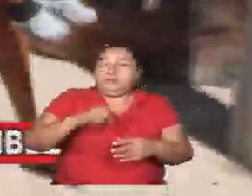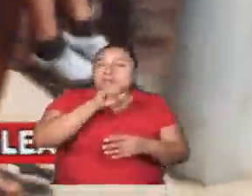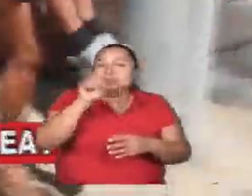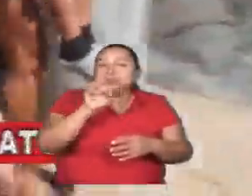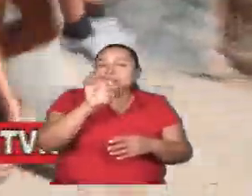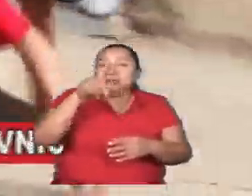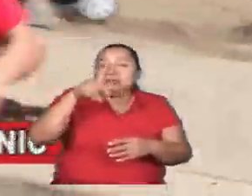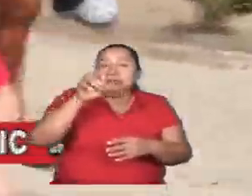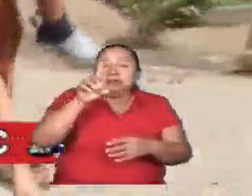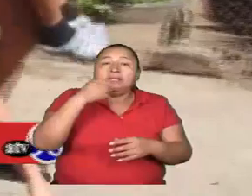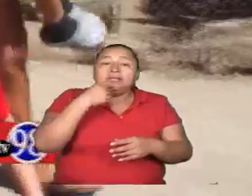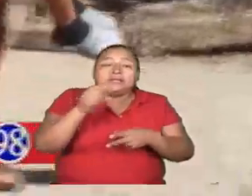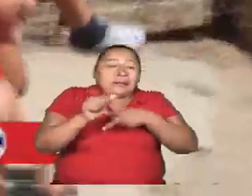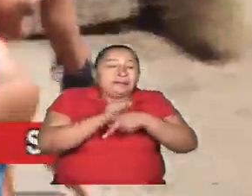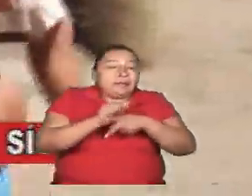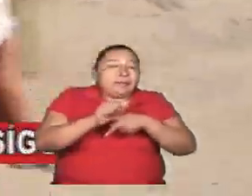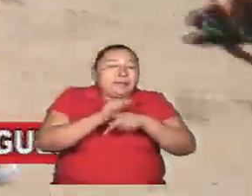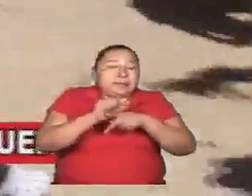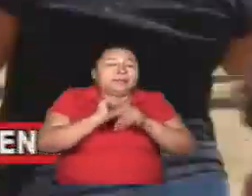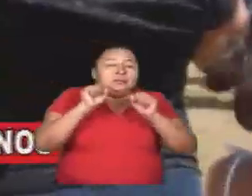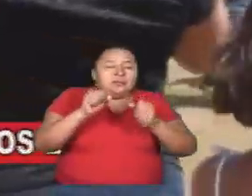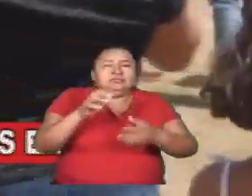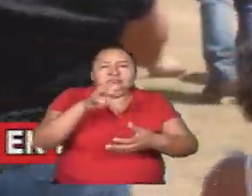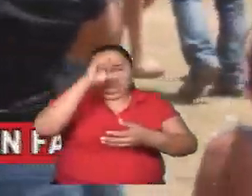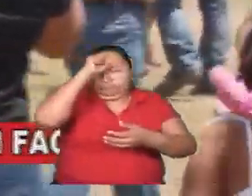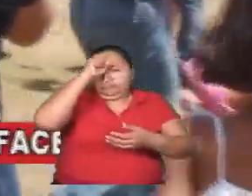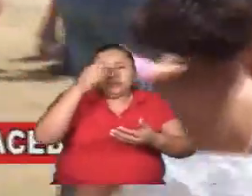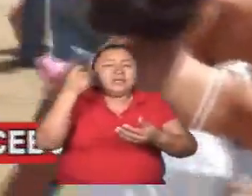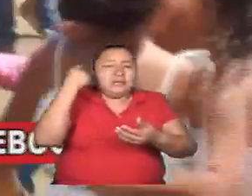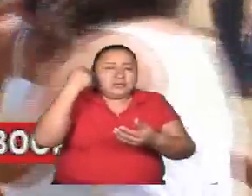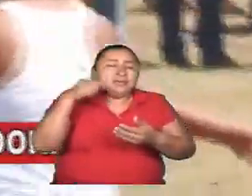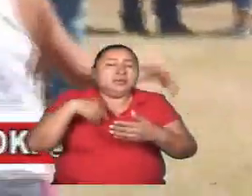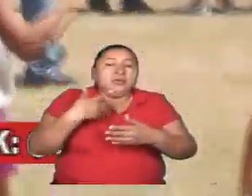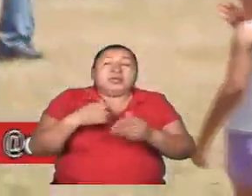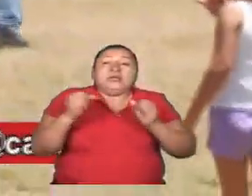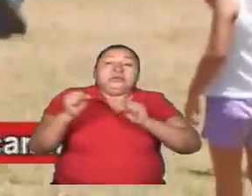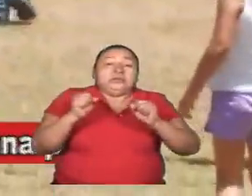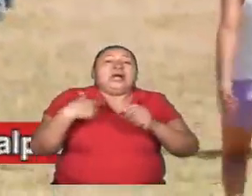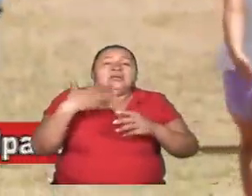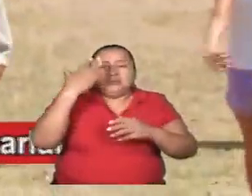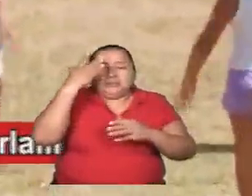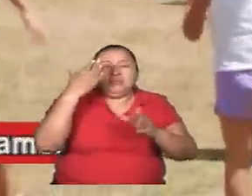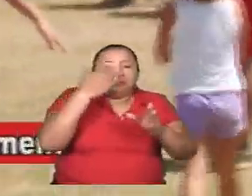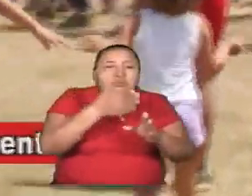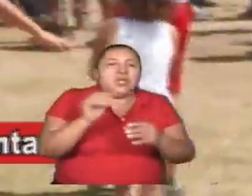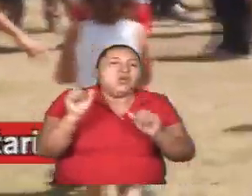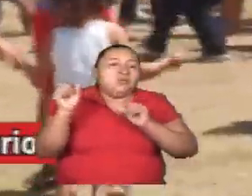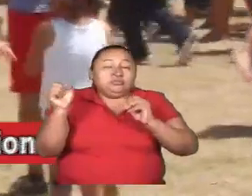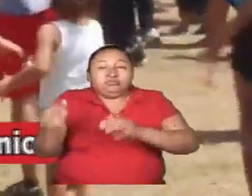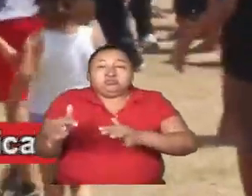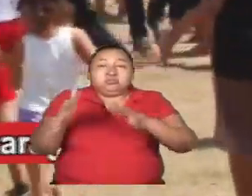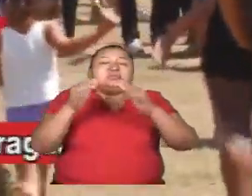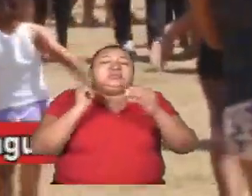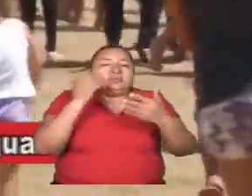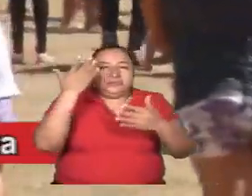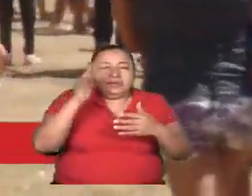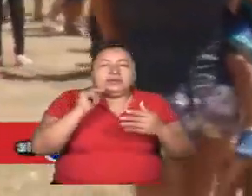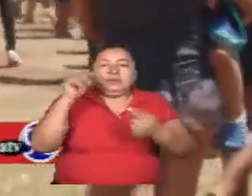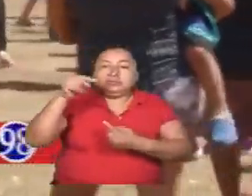la práctica y el entrenamiento nos ayudarán a saber dónde acudir al momento que se presente un fenómeno natural en nuestro país, el